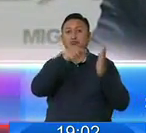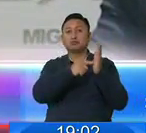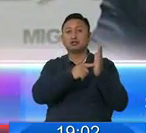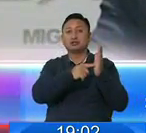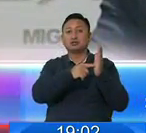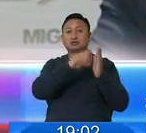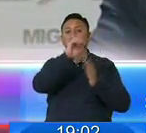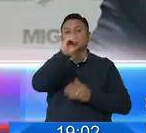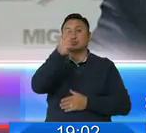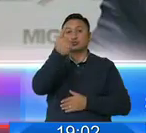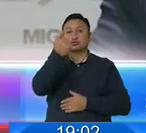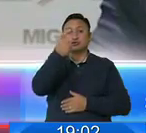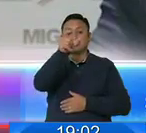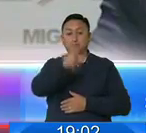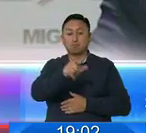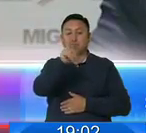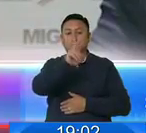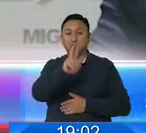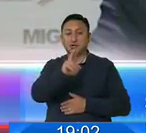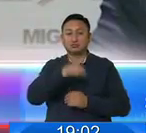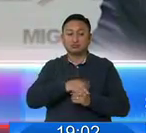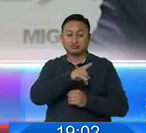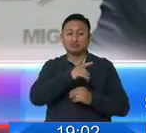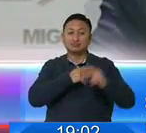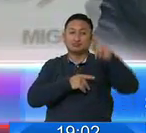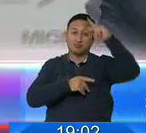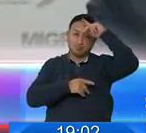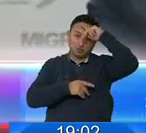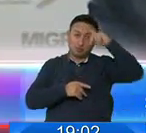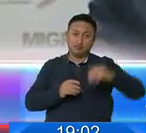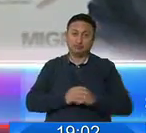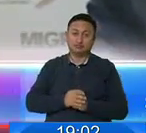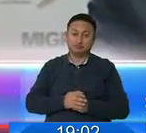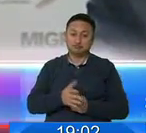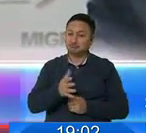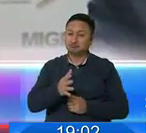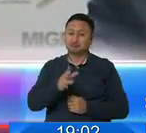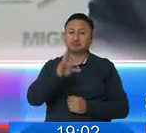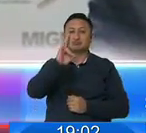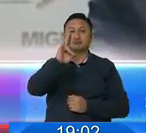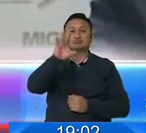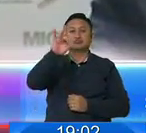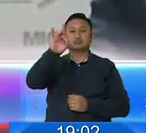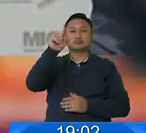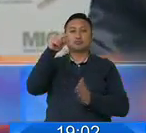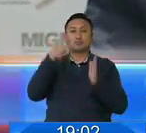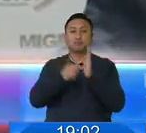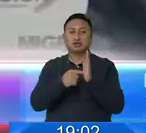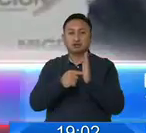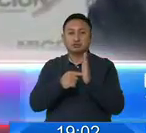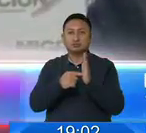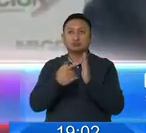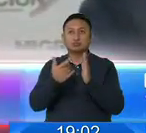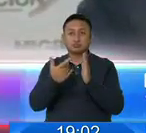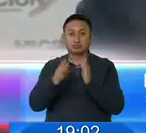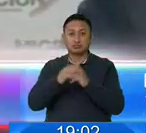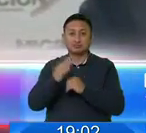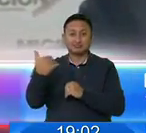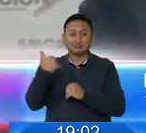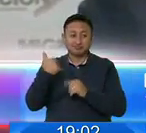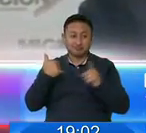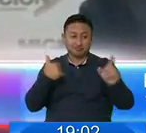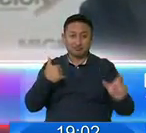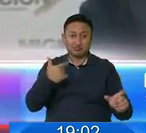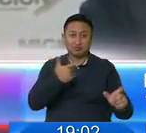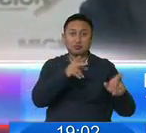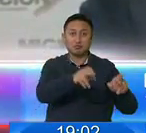414.011 ciudadanos venezolanos en el territorio nacional. Alrededor de 78.000 ya tienen en su poder